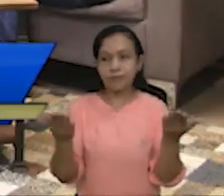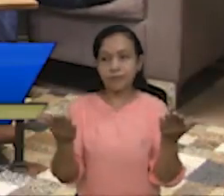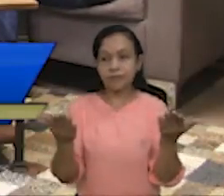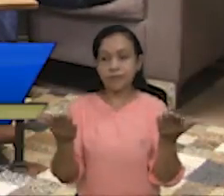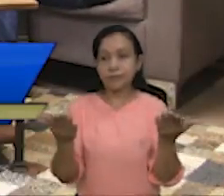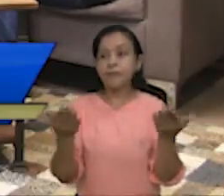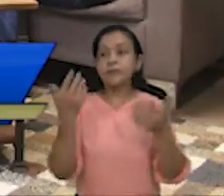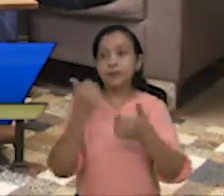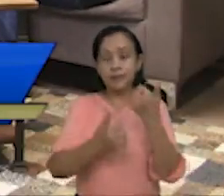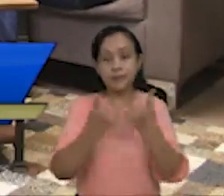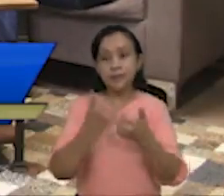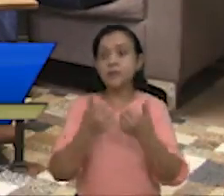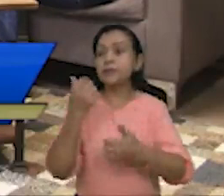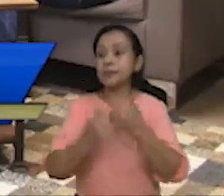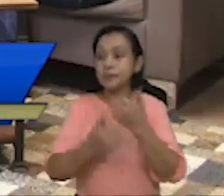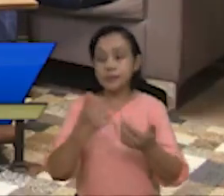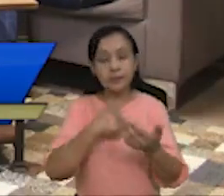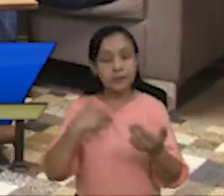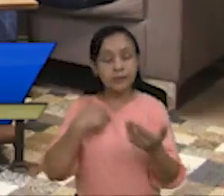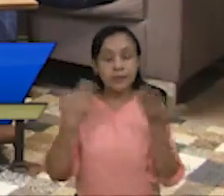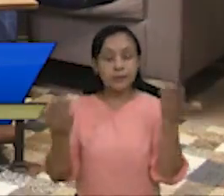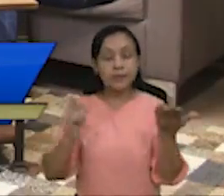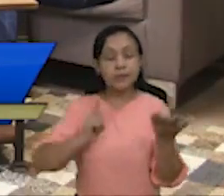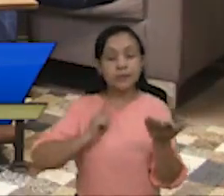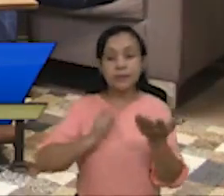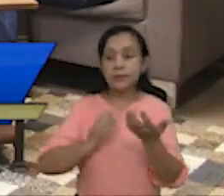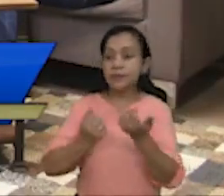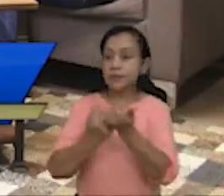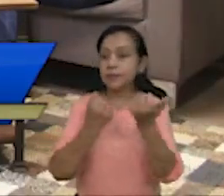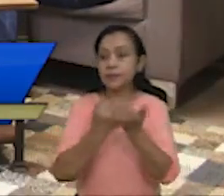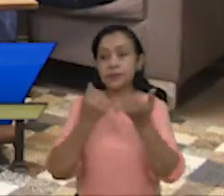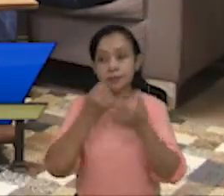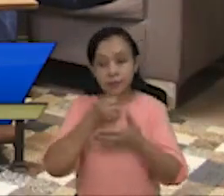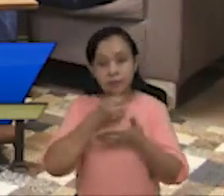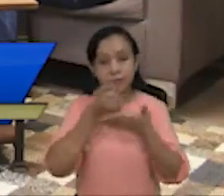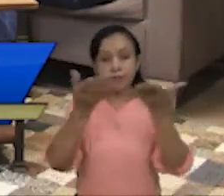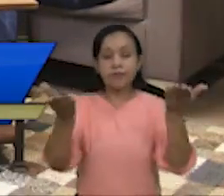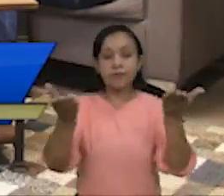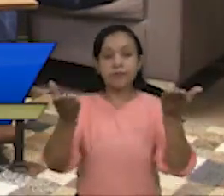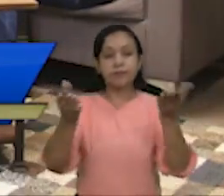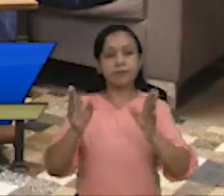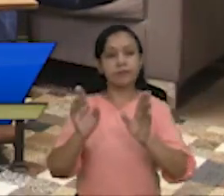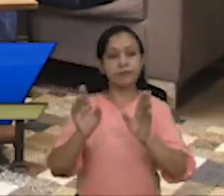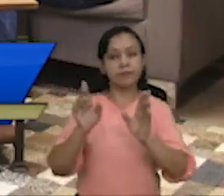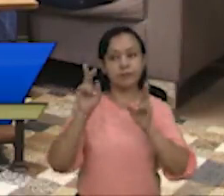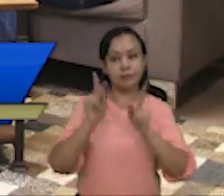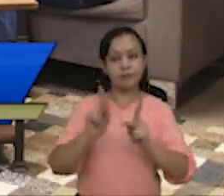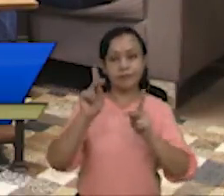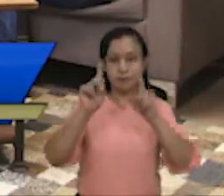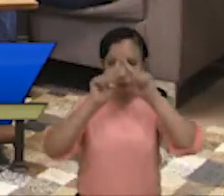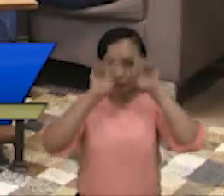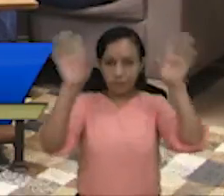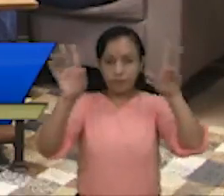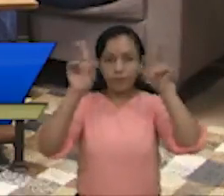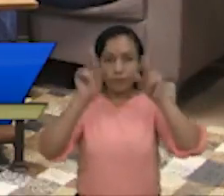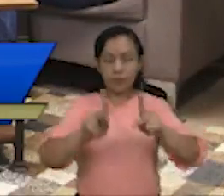es el asunto del problema. No que tengas financiamiento, no que tengas publicidad. Y cuando digo mercenario es para dejar bien claro que si